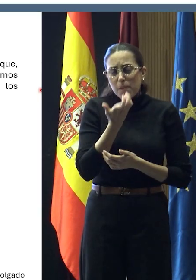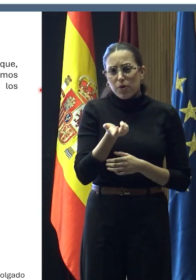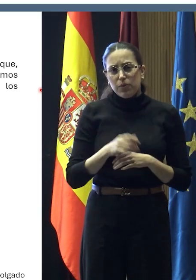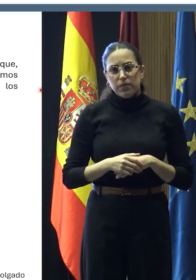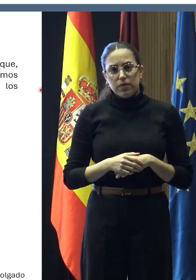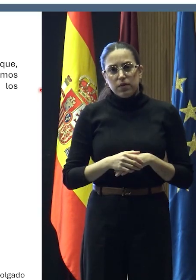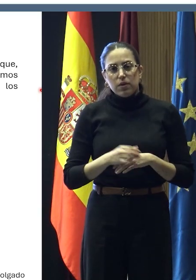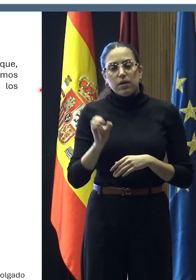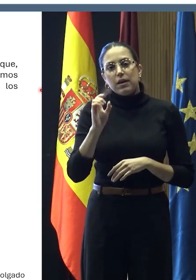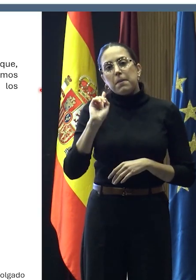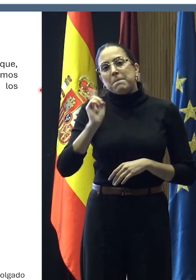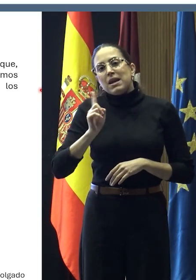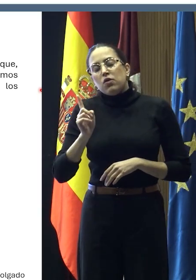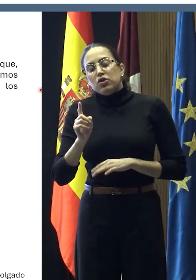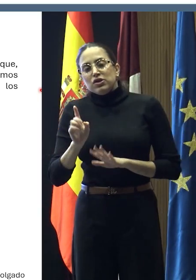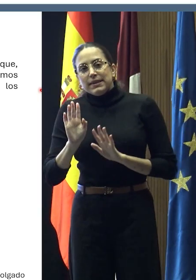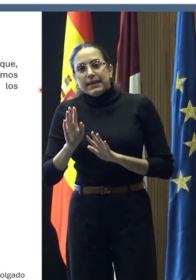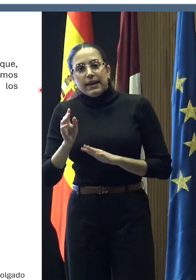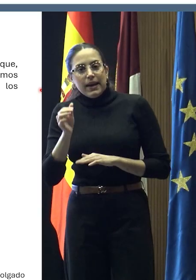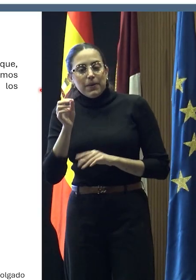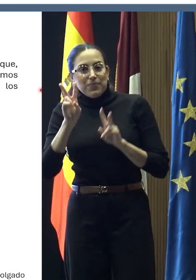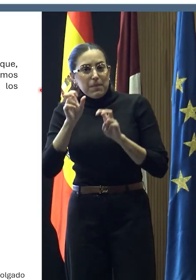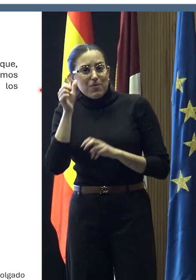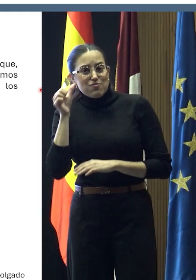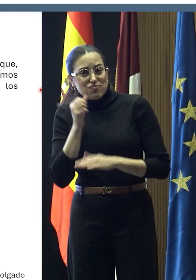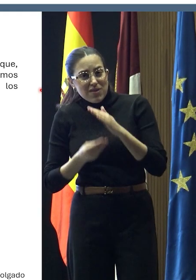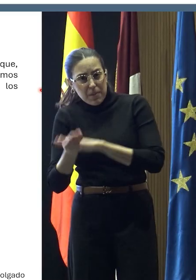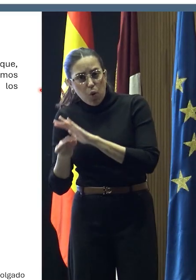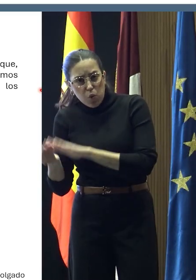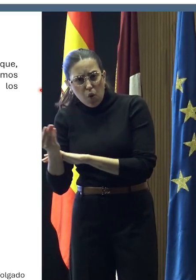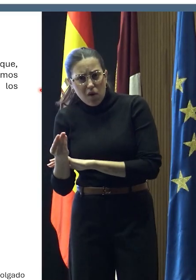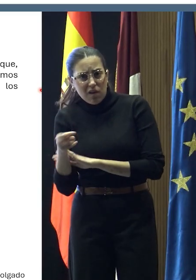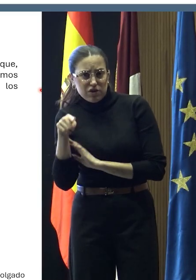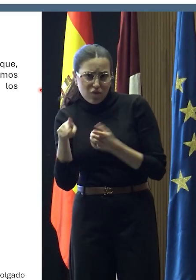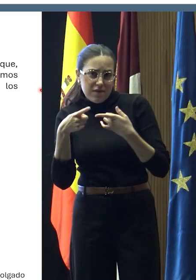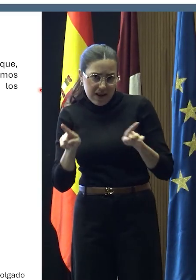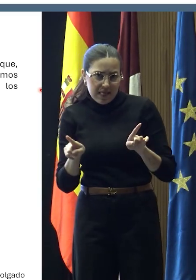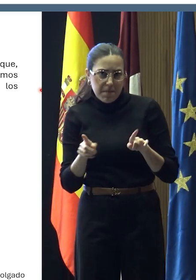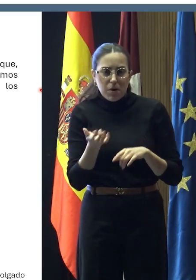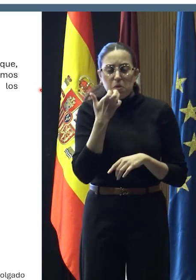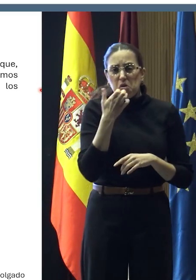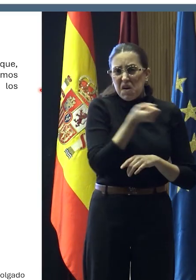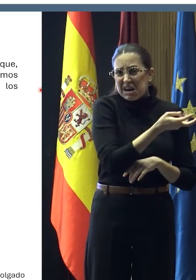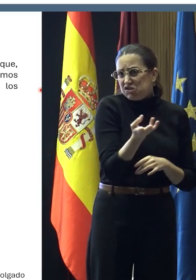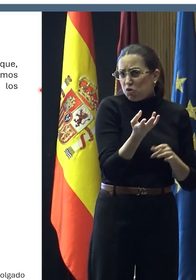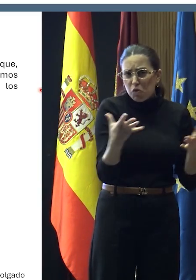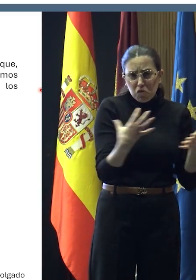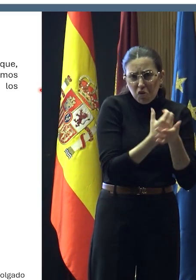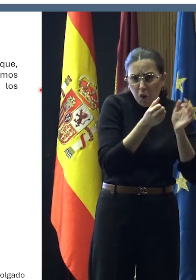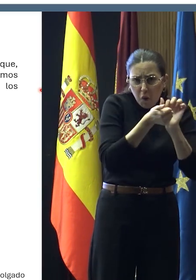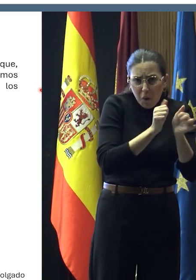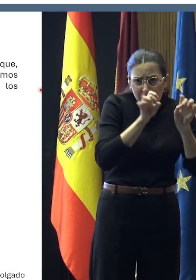los órganos reproductores? Pueden levantar la mano los que consideren que somos iguales en todo, excepto